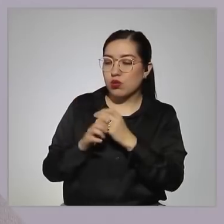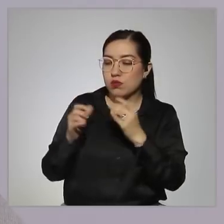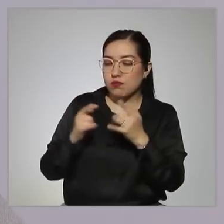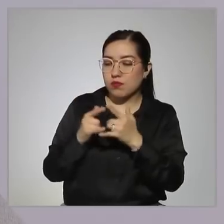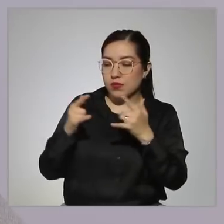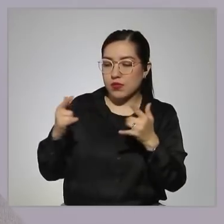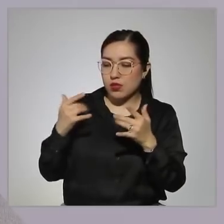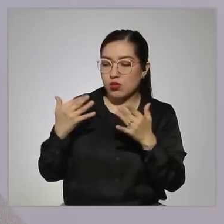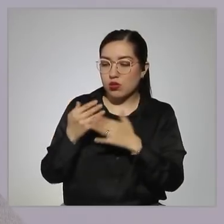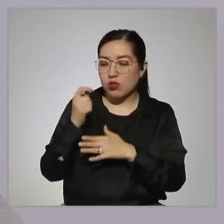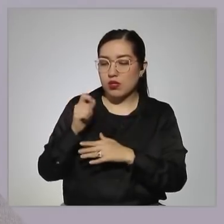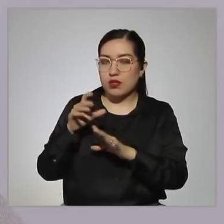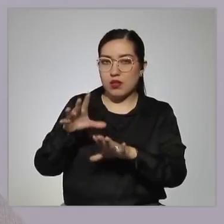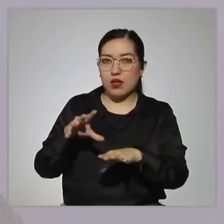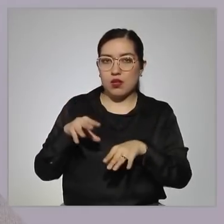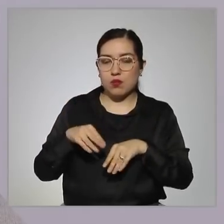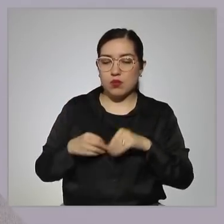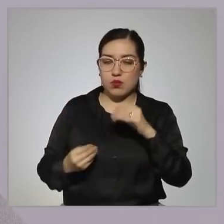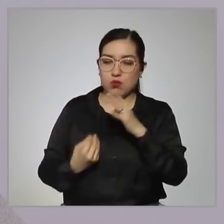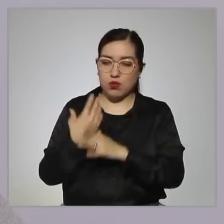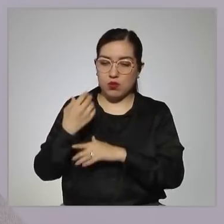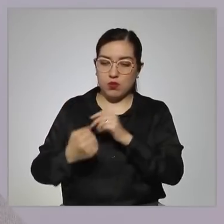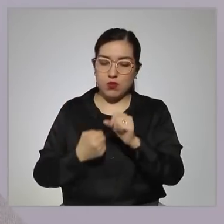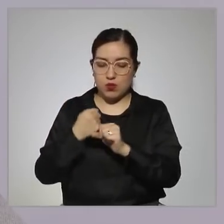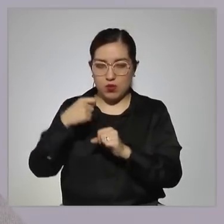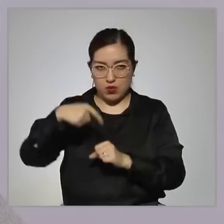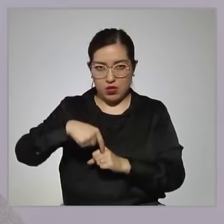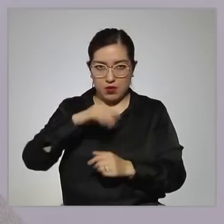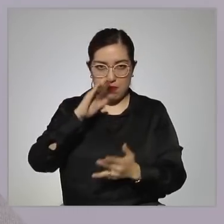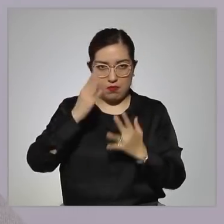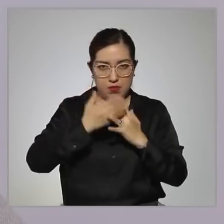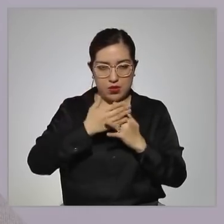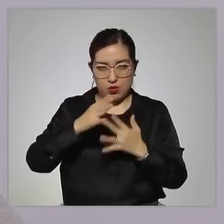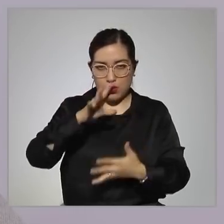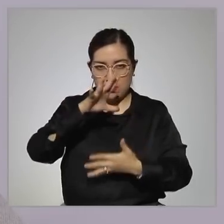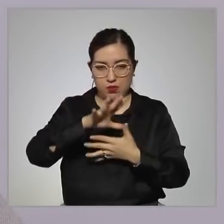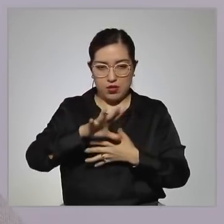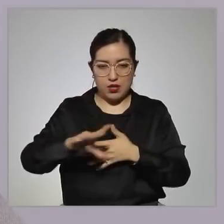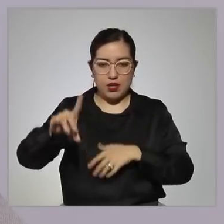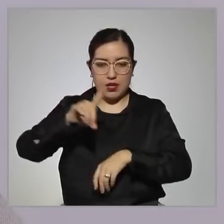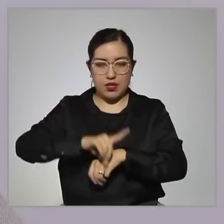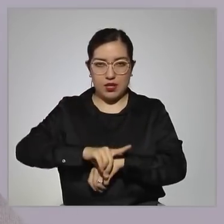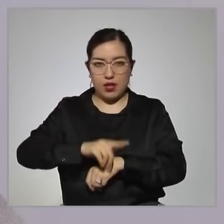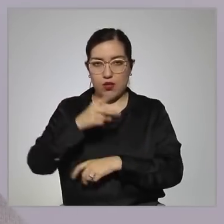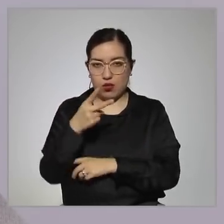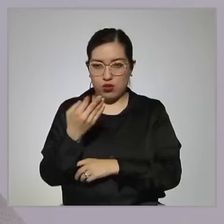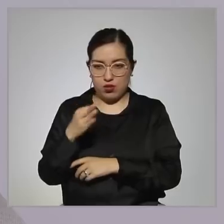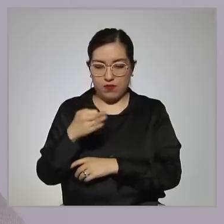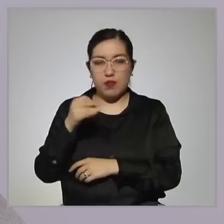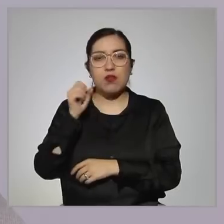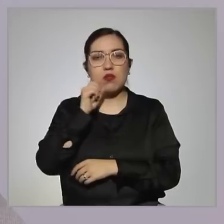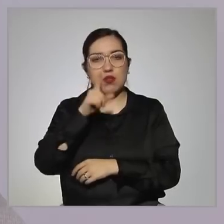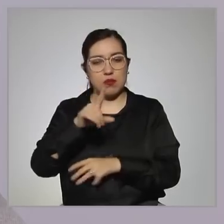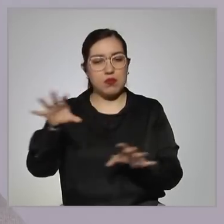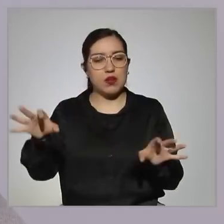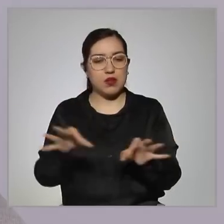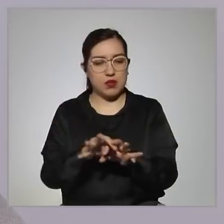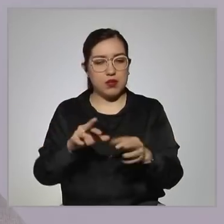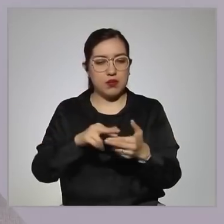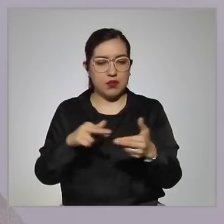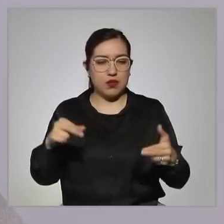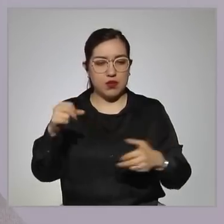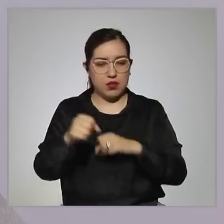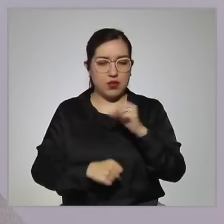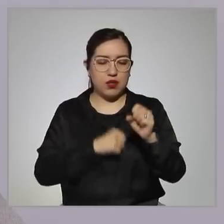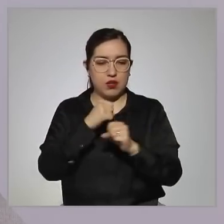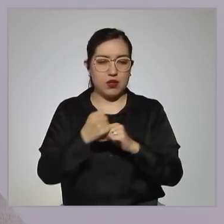que es la adopción del Año Nuevo en Mesoamérica y cómo el Día de la Candelaria, el 12 de febrero, está precisamente asociado al Año Nuevo.